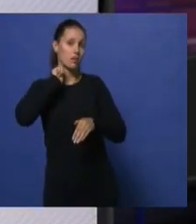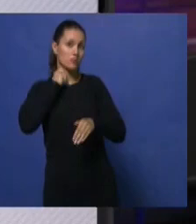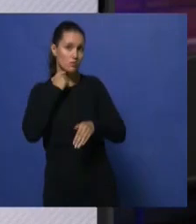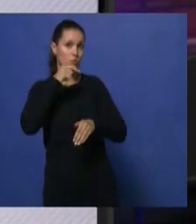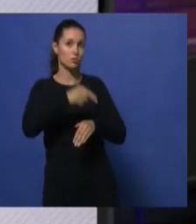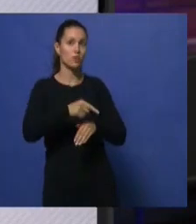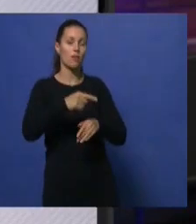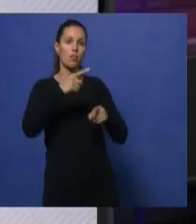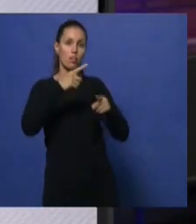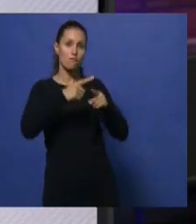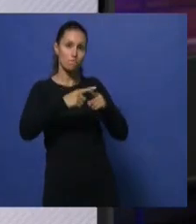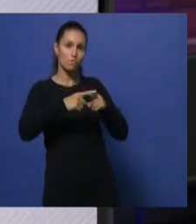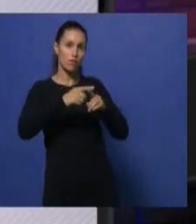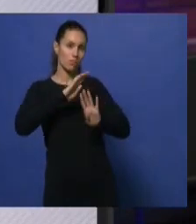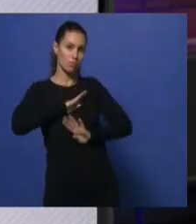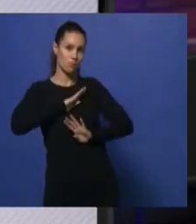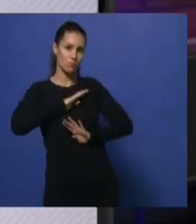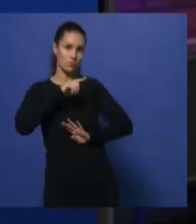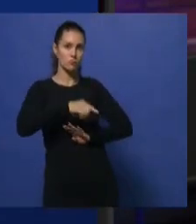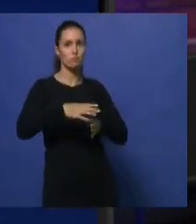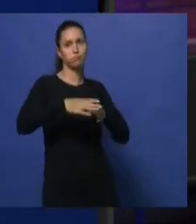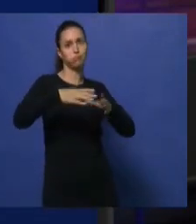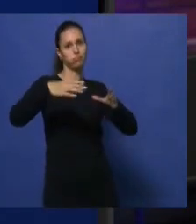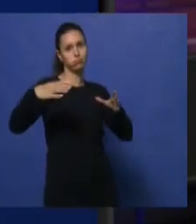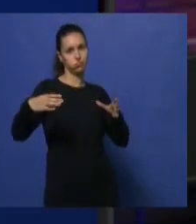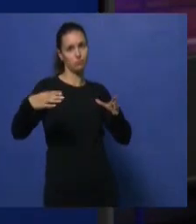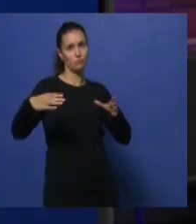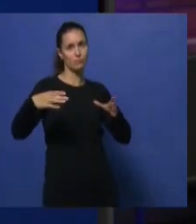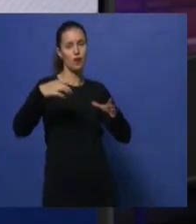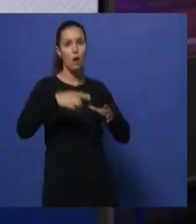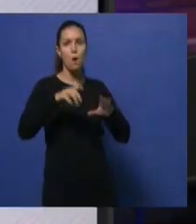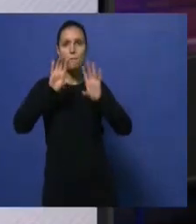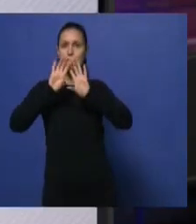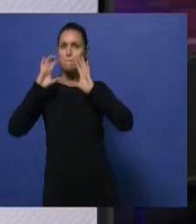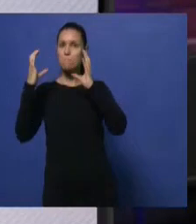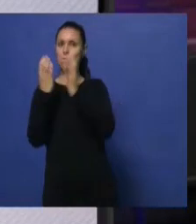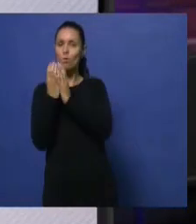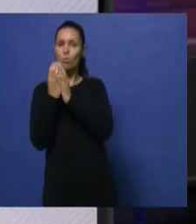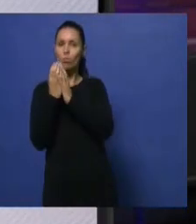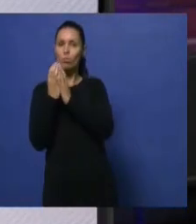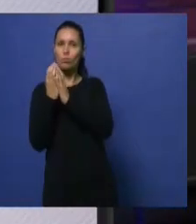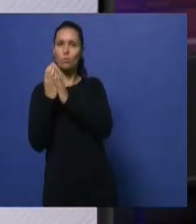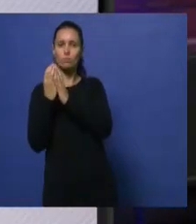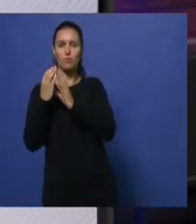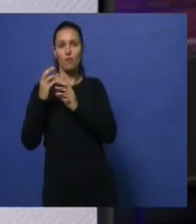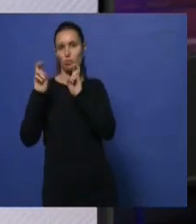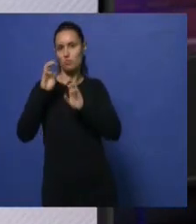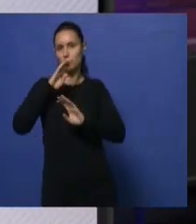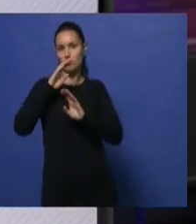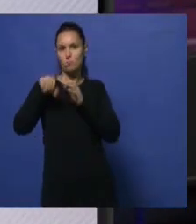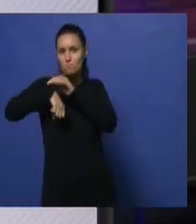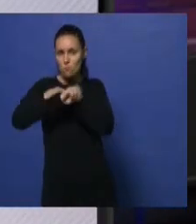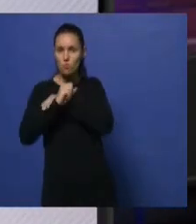y más un espectáculo de esta magnitud donde todos los ojos del mundo sobre todo los futboleros estaban